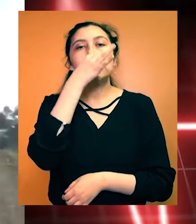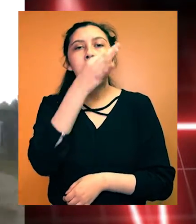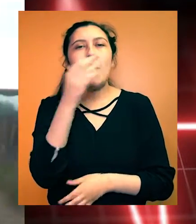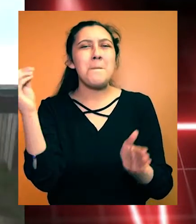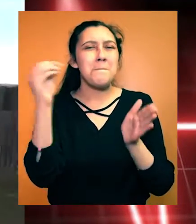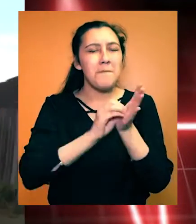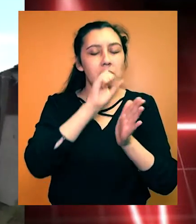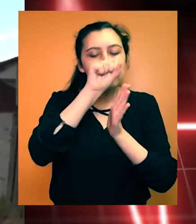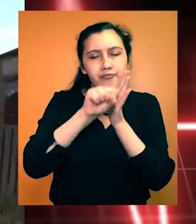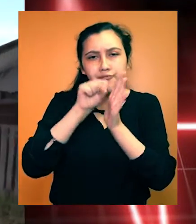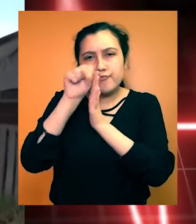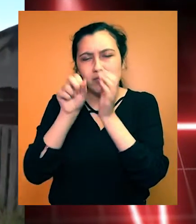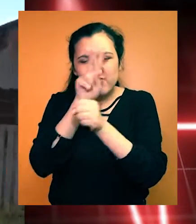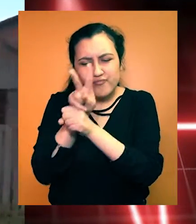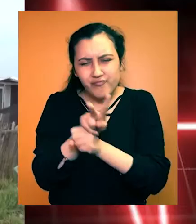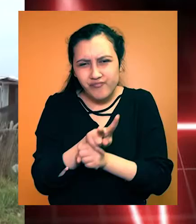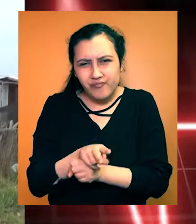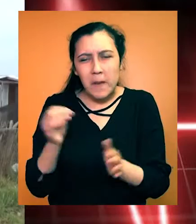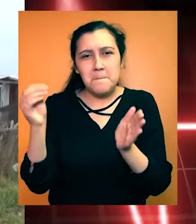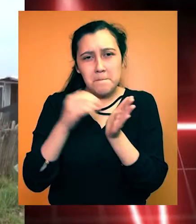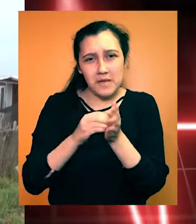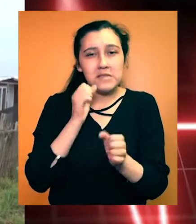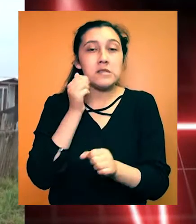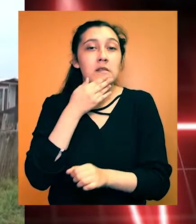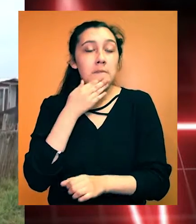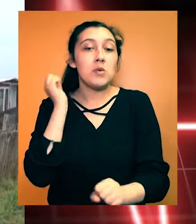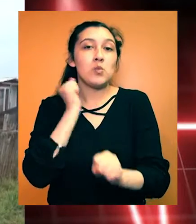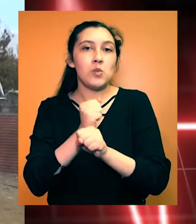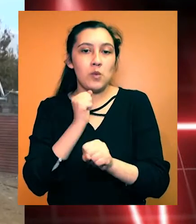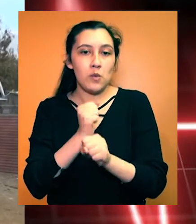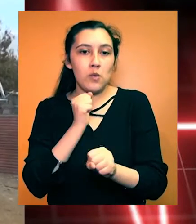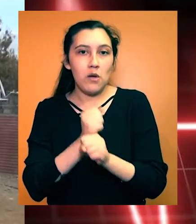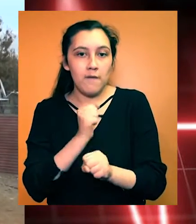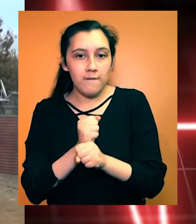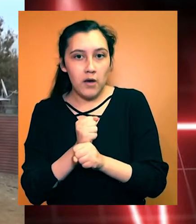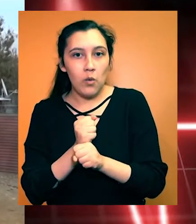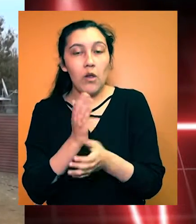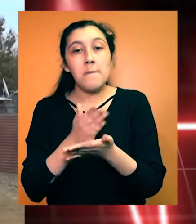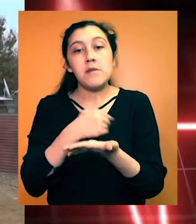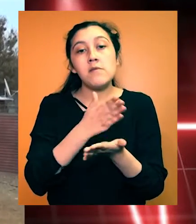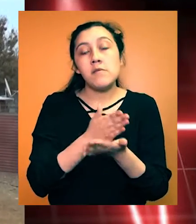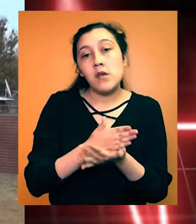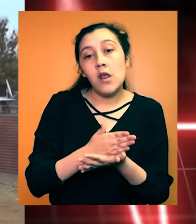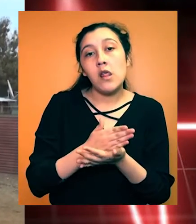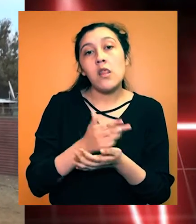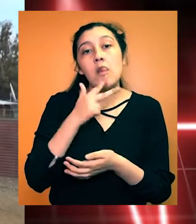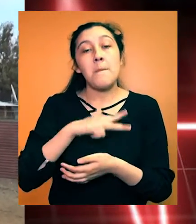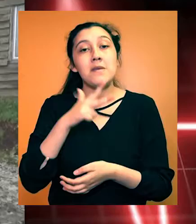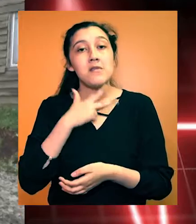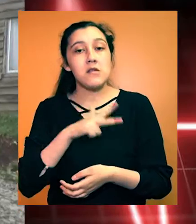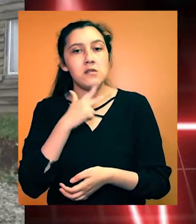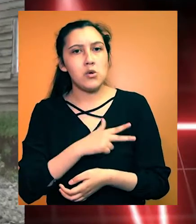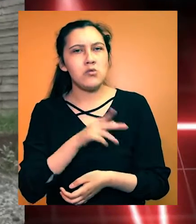se reforzará la vigilancia en el lugar de los hechos, mencionando además que llevan un trabajo reforzado en Ragüe Alto con un plan especializado desde el